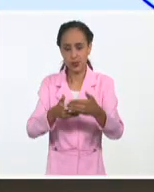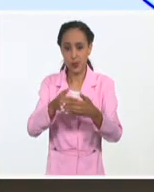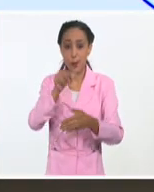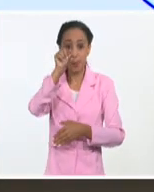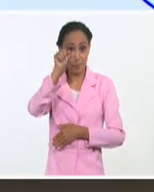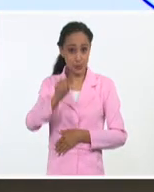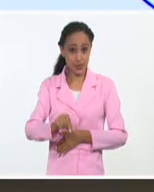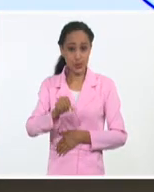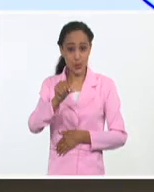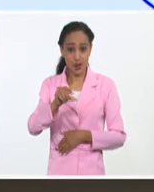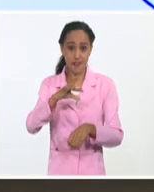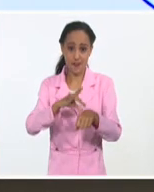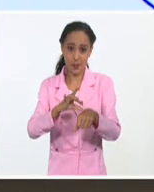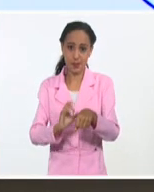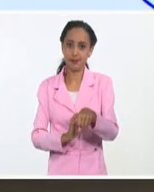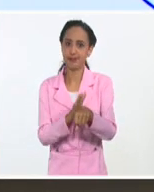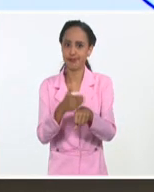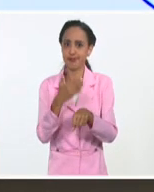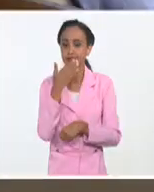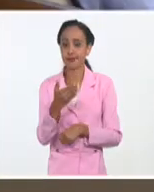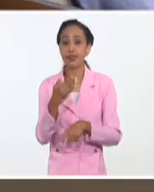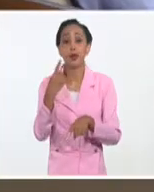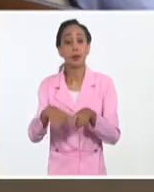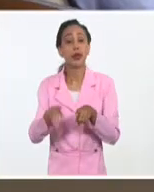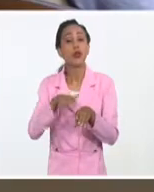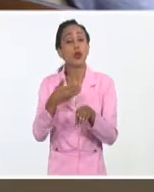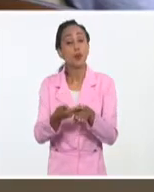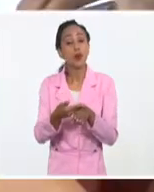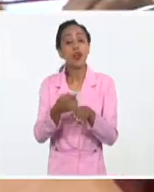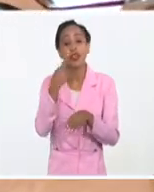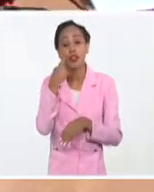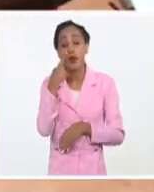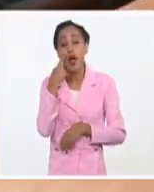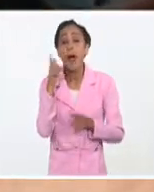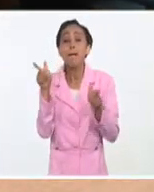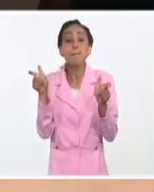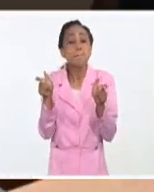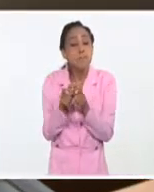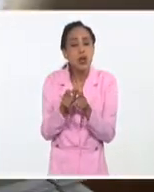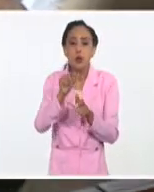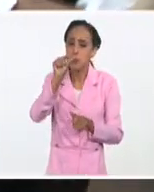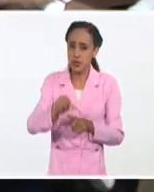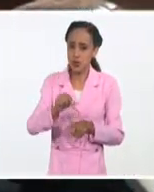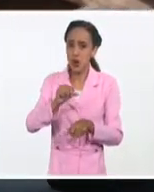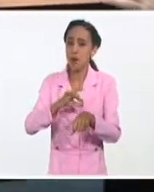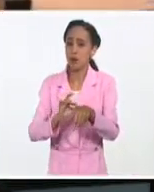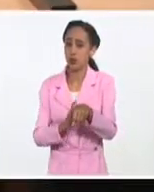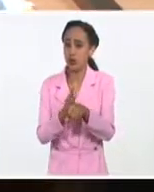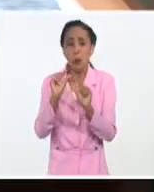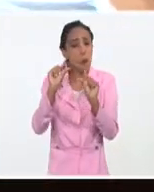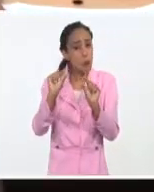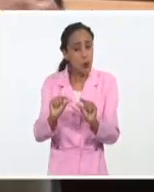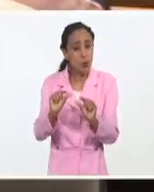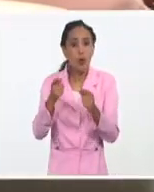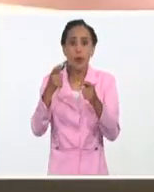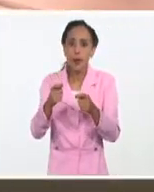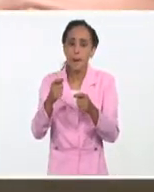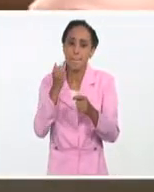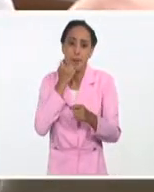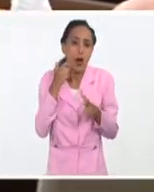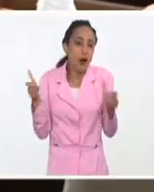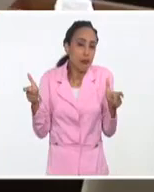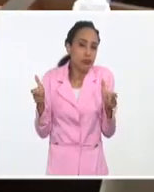más largo, el experto vaticinó una disminución gradual y lenta de los confirmados y también de los fallecidos, tendencia que espera se acentúe a medida que